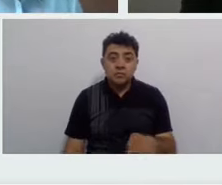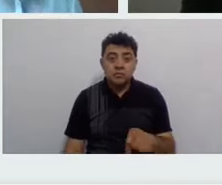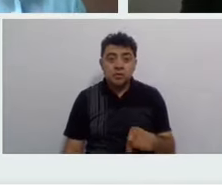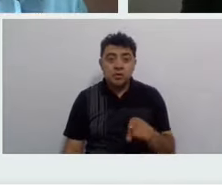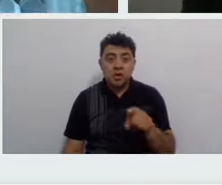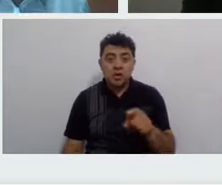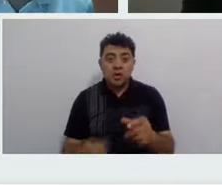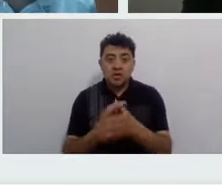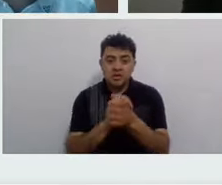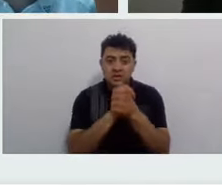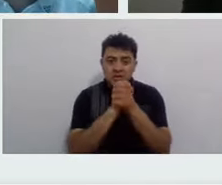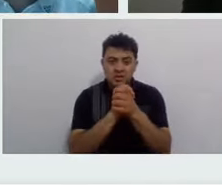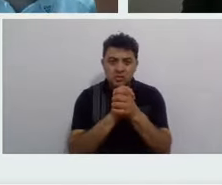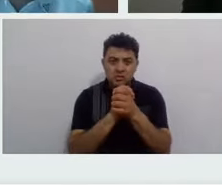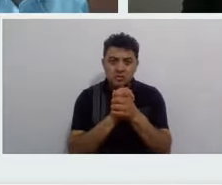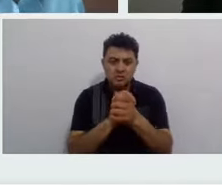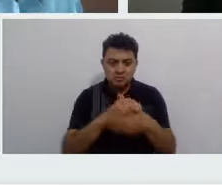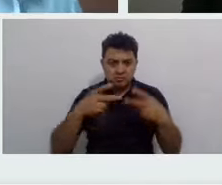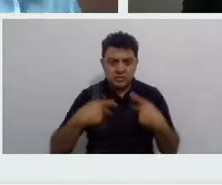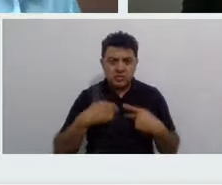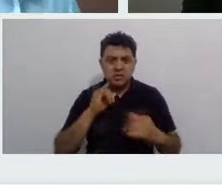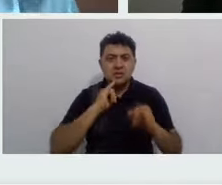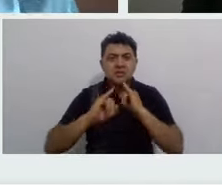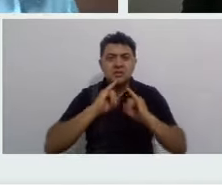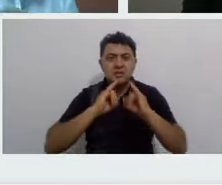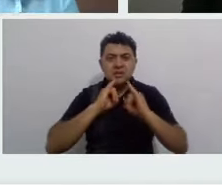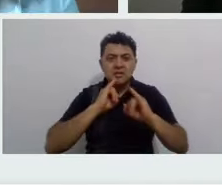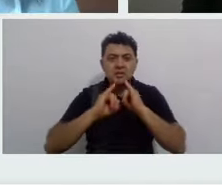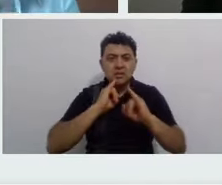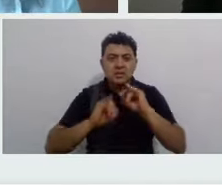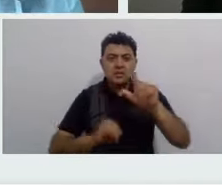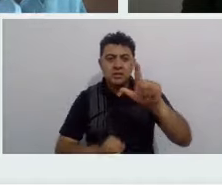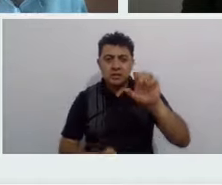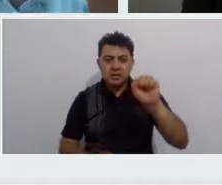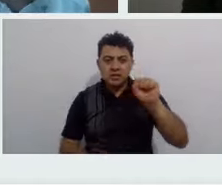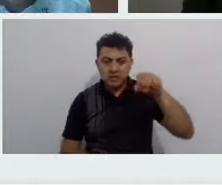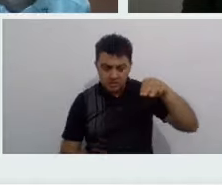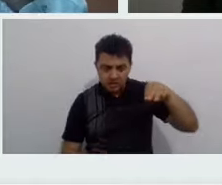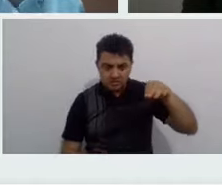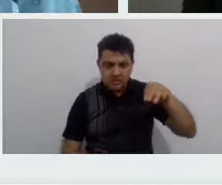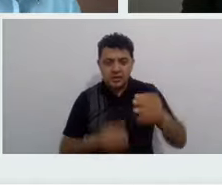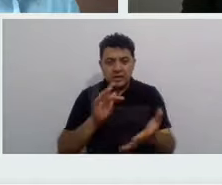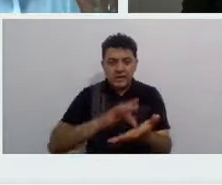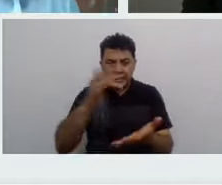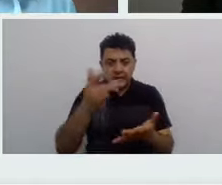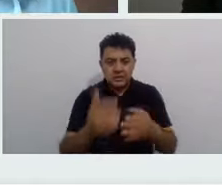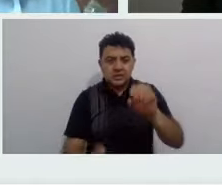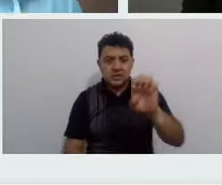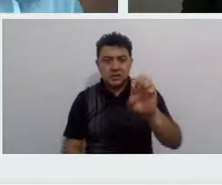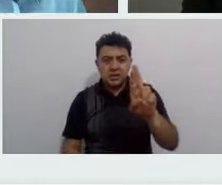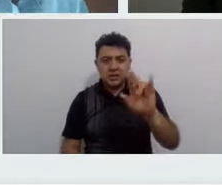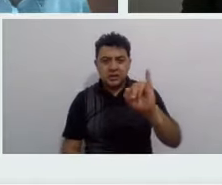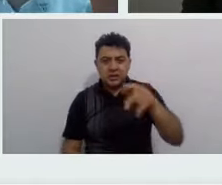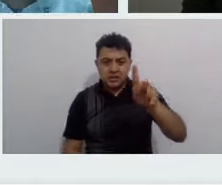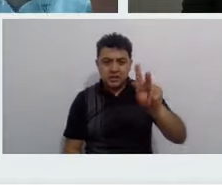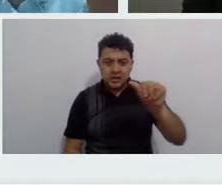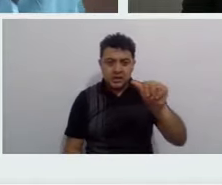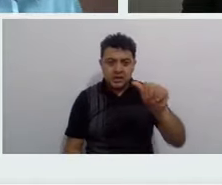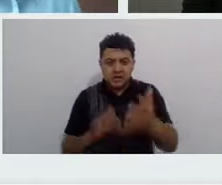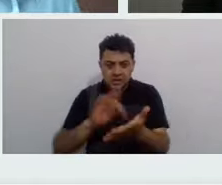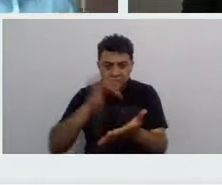a las personas intérpretes en lengua de seña mexicana. Gracias, Erika, y gracias a Javier también, que están sumándose para